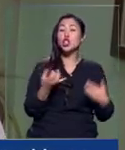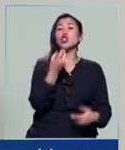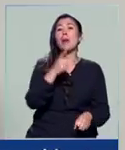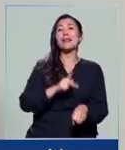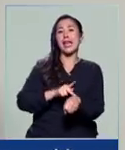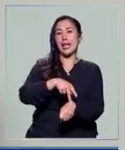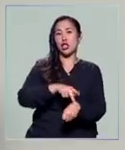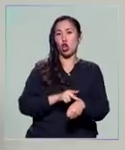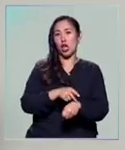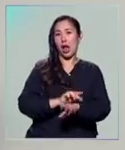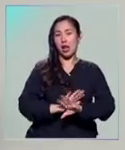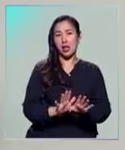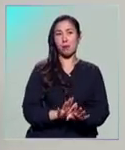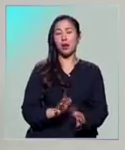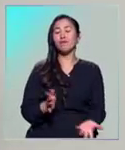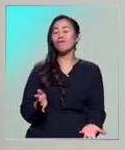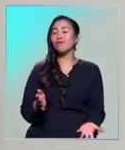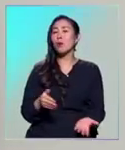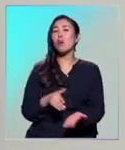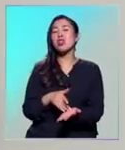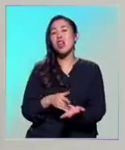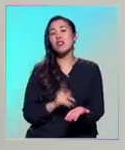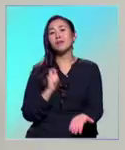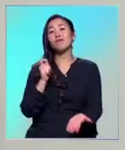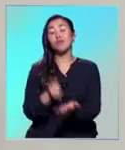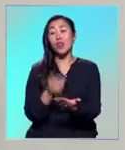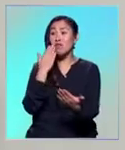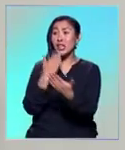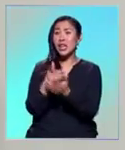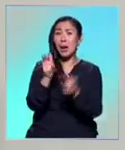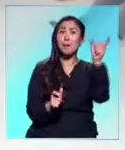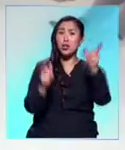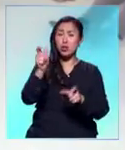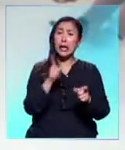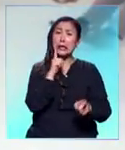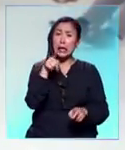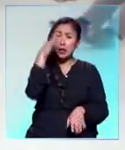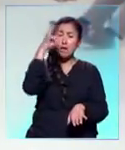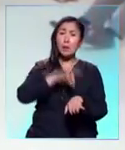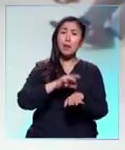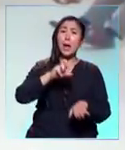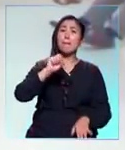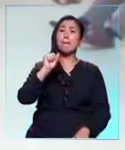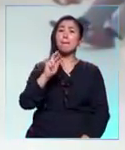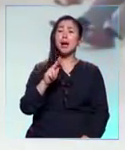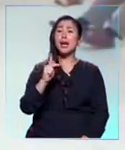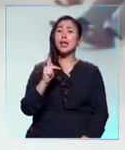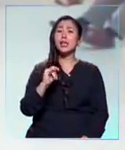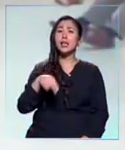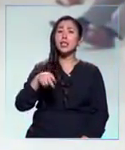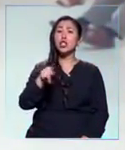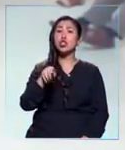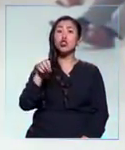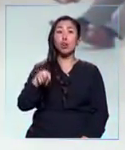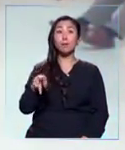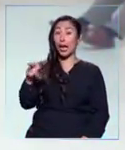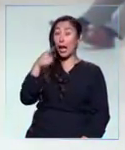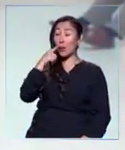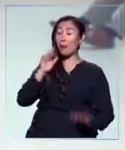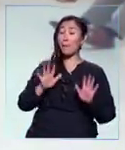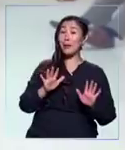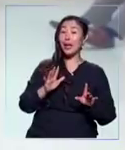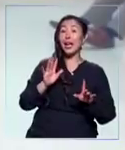kinesiología. Una cobertura insuficiente frente a la gran cantidad de enfermos de Parkinson que existen en nuestro país. Mientras tanto, Miguel Bueno espera que esta intervención